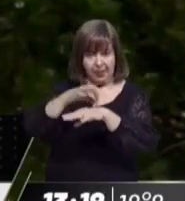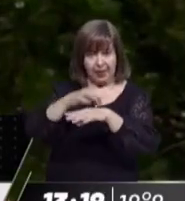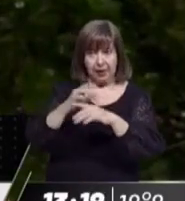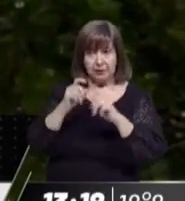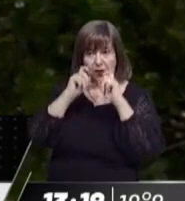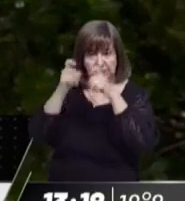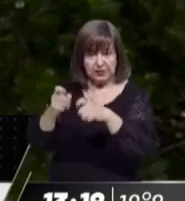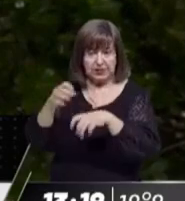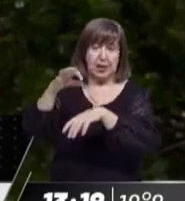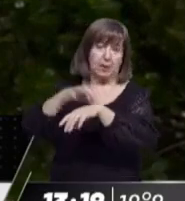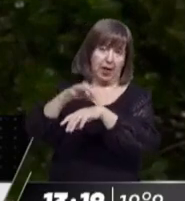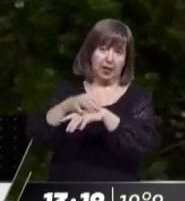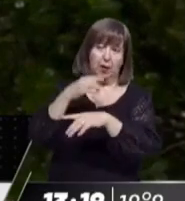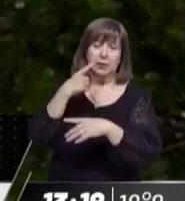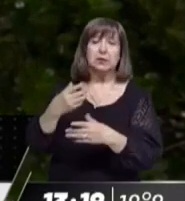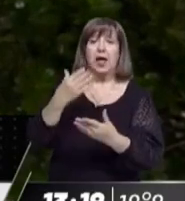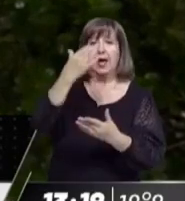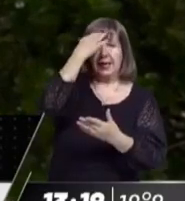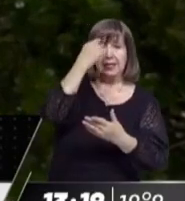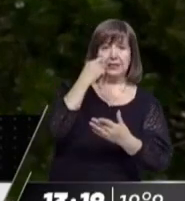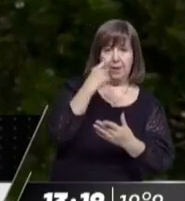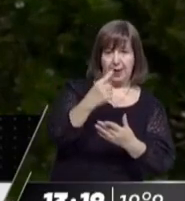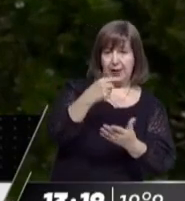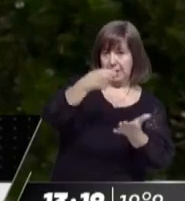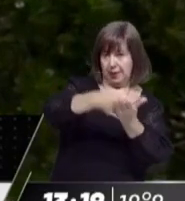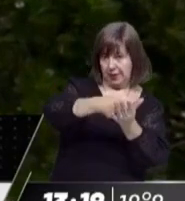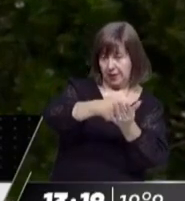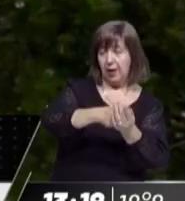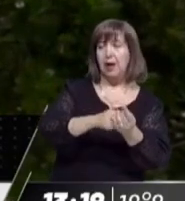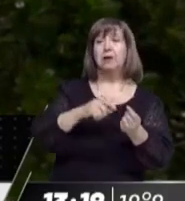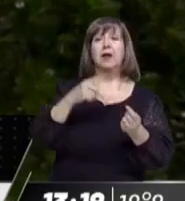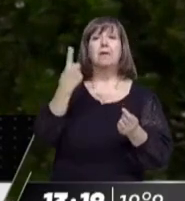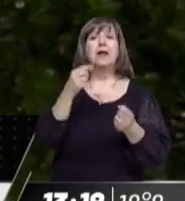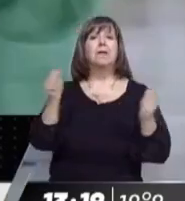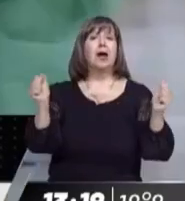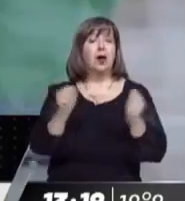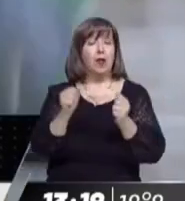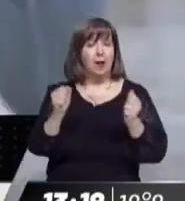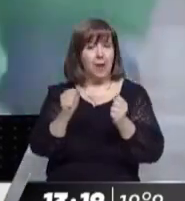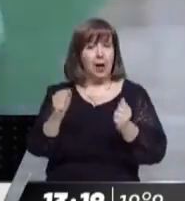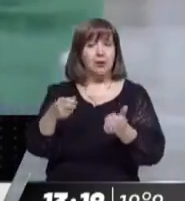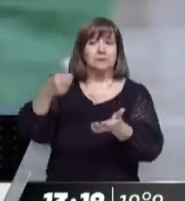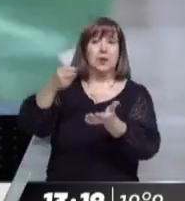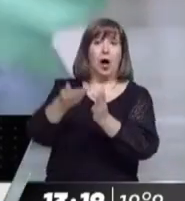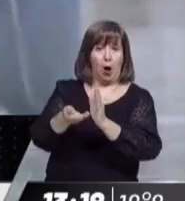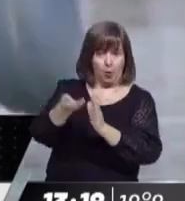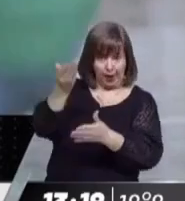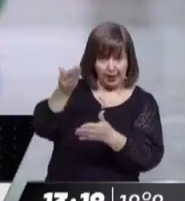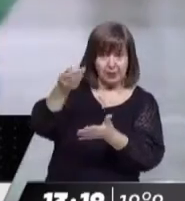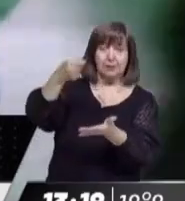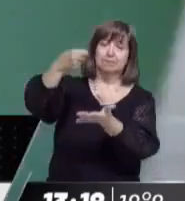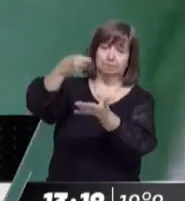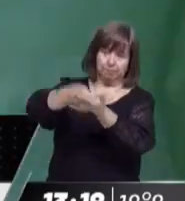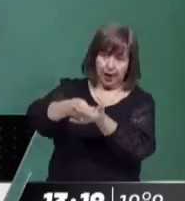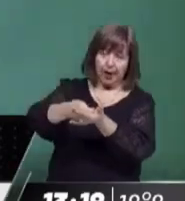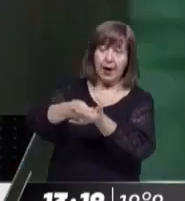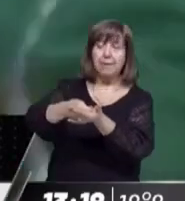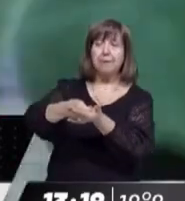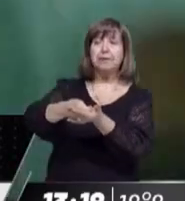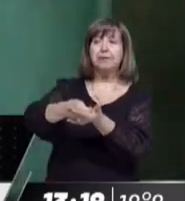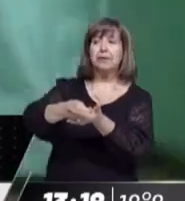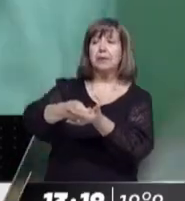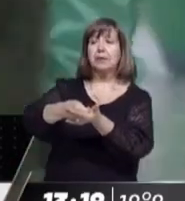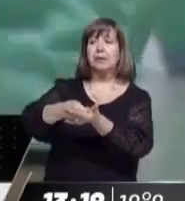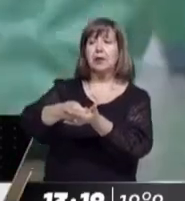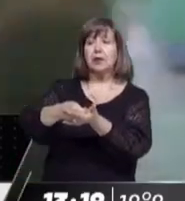está actualizado a 15 mil pesos. A partir del 1 de mayo vamos a ajustar el